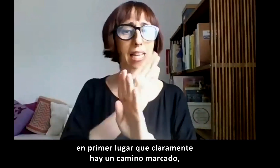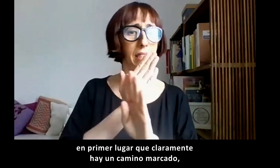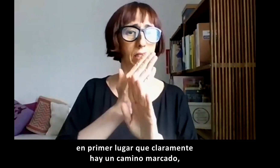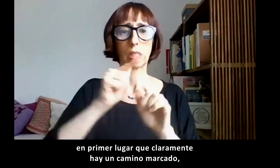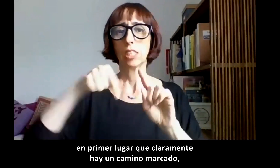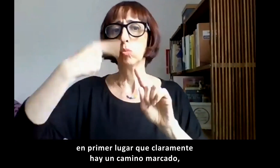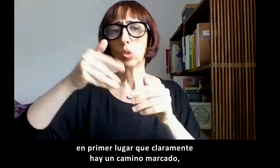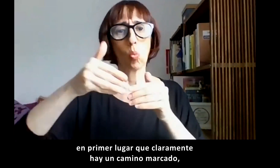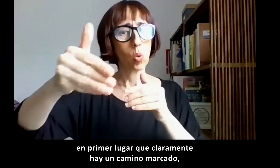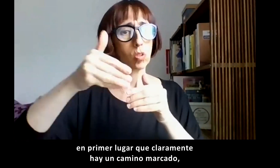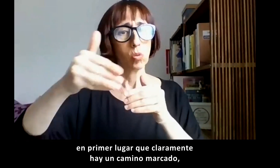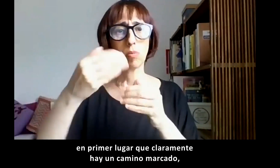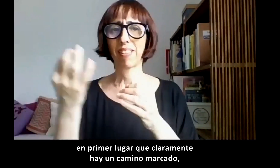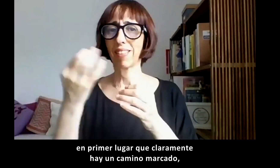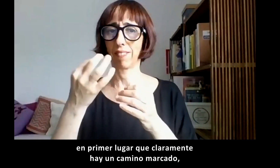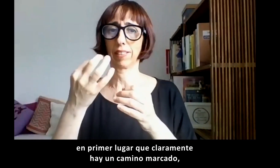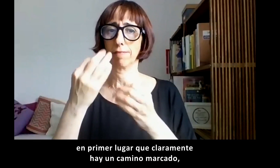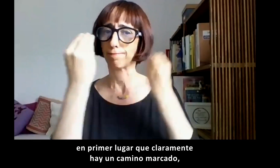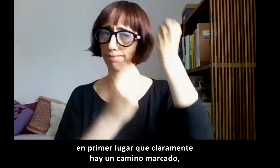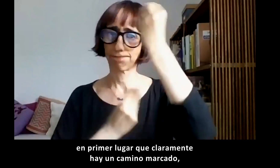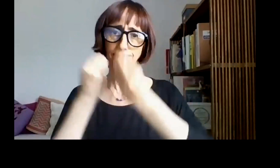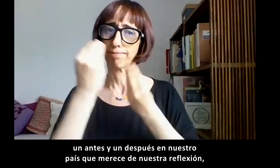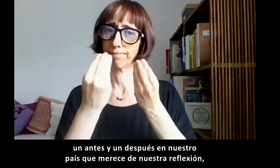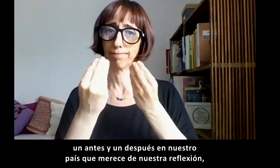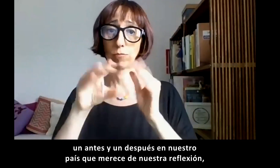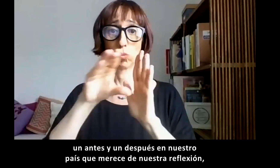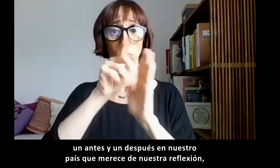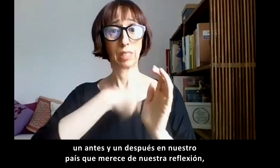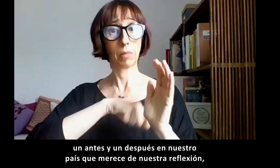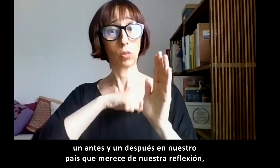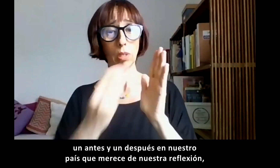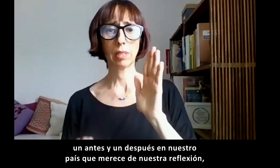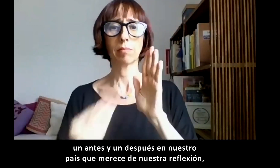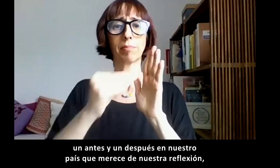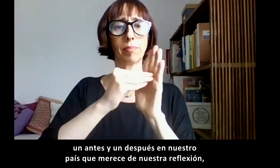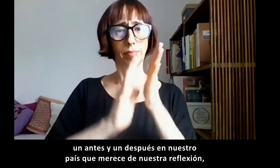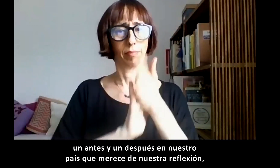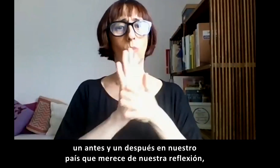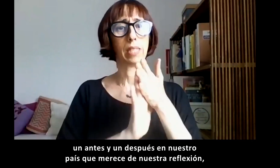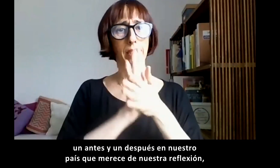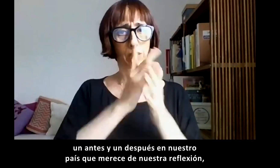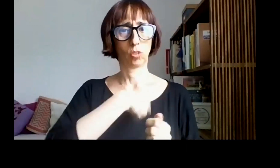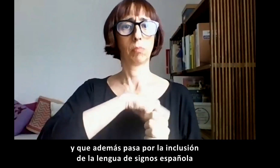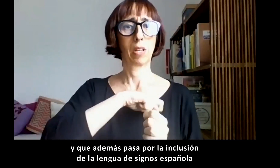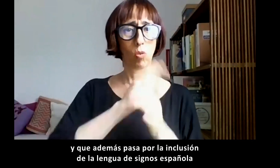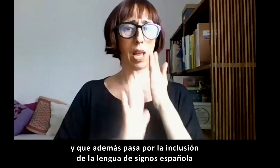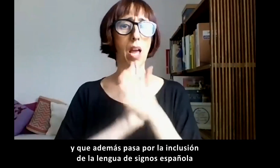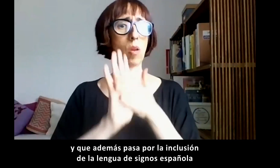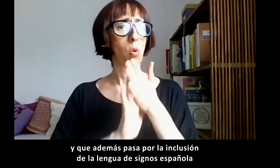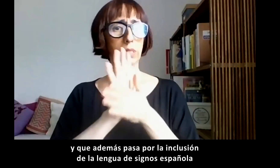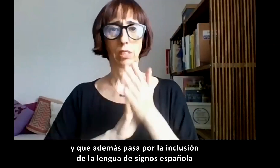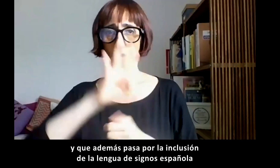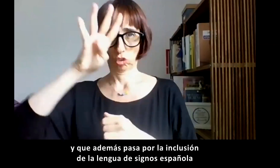un camino marcado y hay un antes y un después en nuestro país que merece de nuestra reflexión